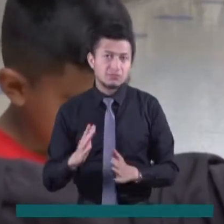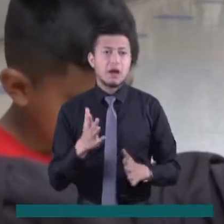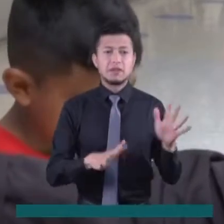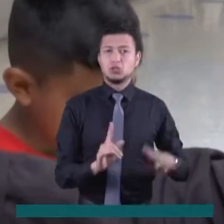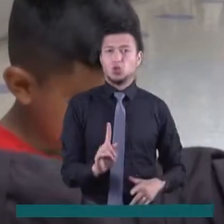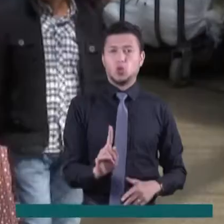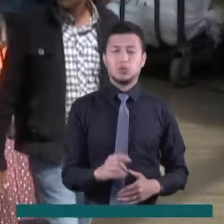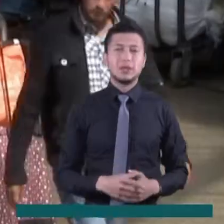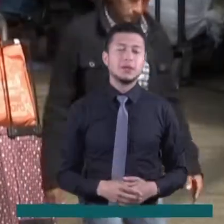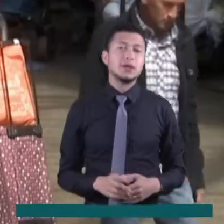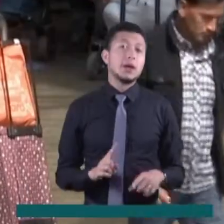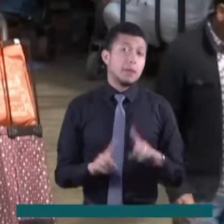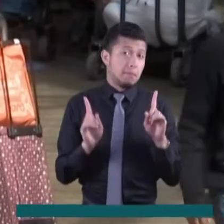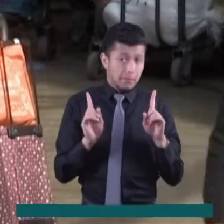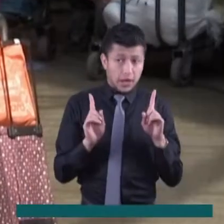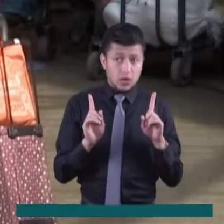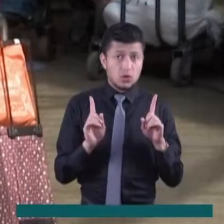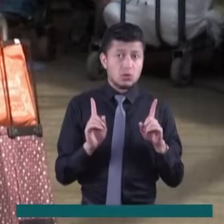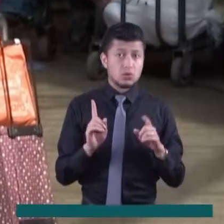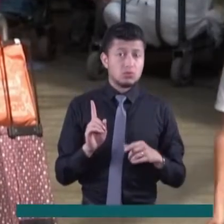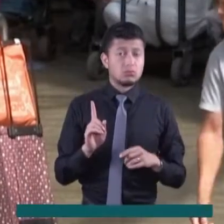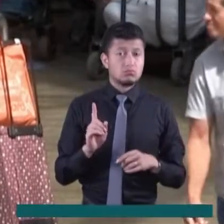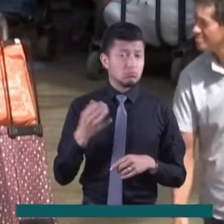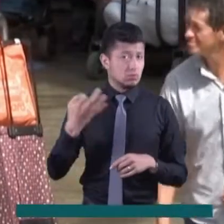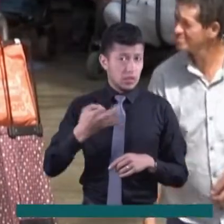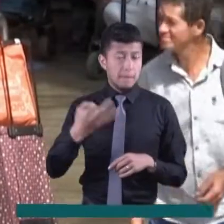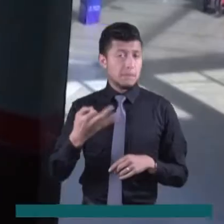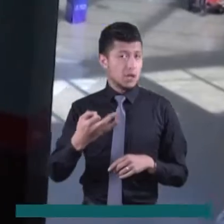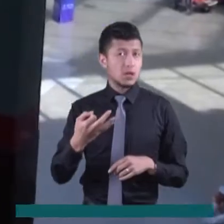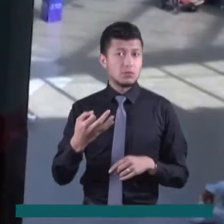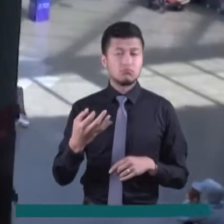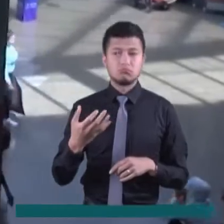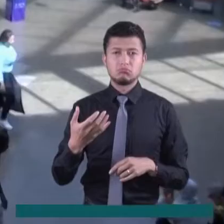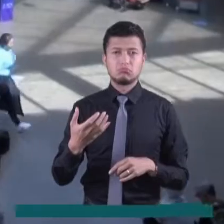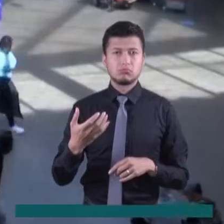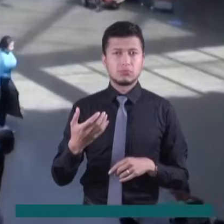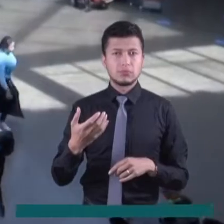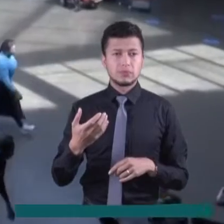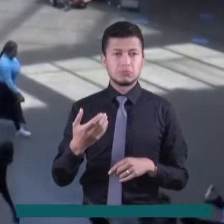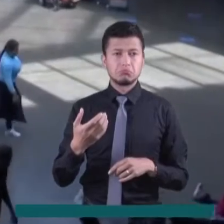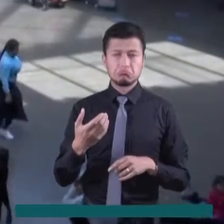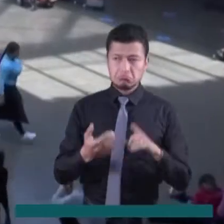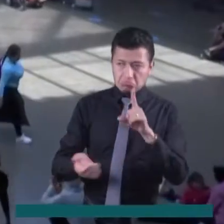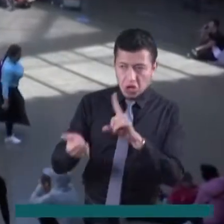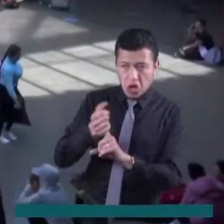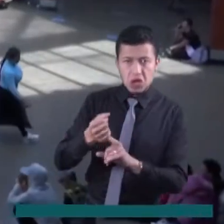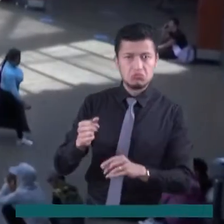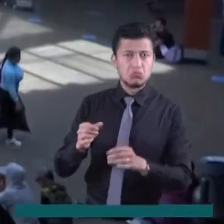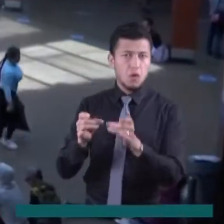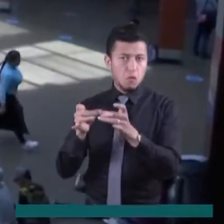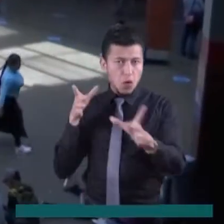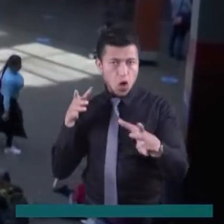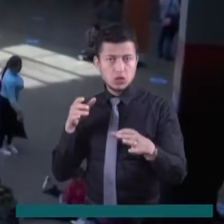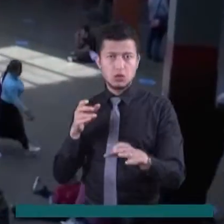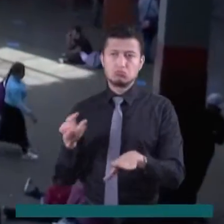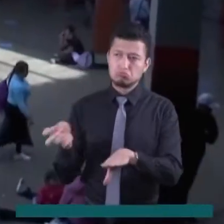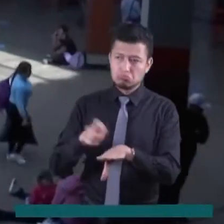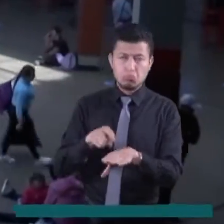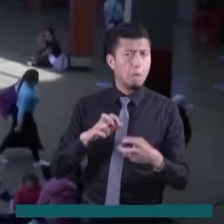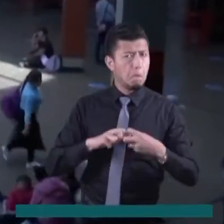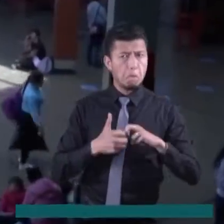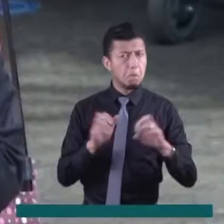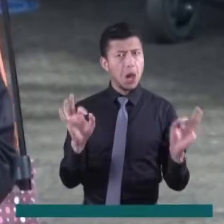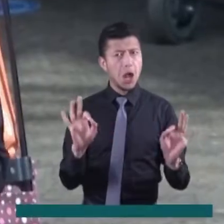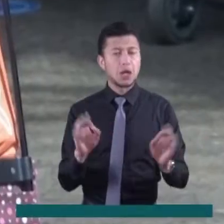último. Pero no, pues igual siempre se consigue, ¿qué? Pues prota, siempre pues no hemos tenido